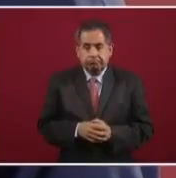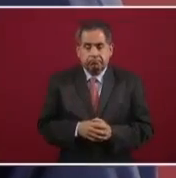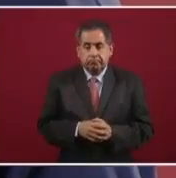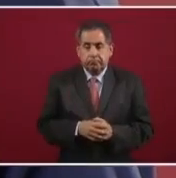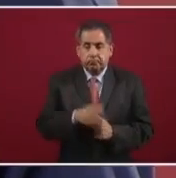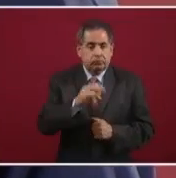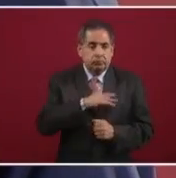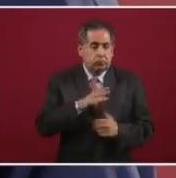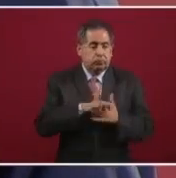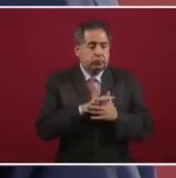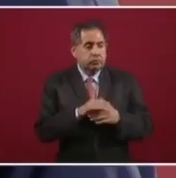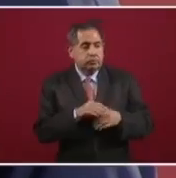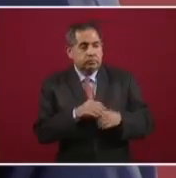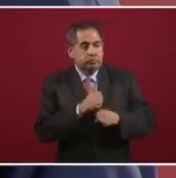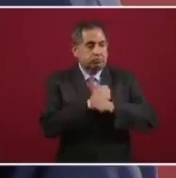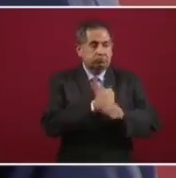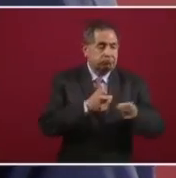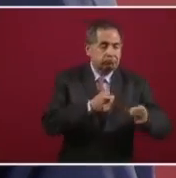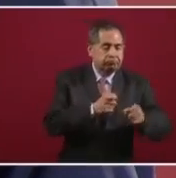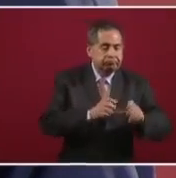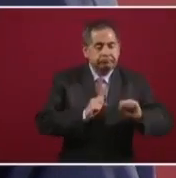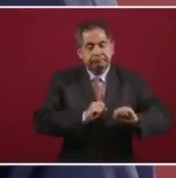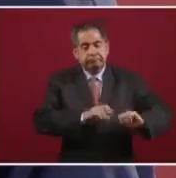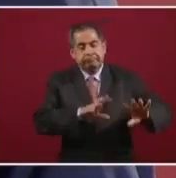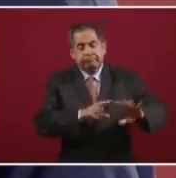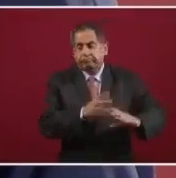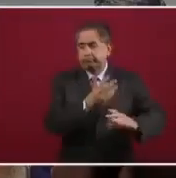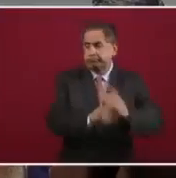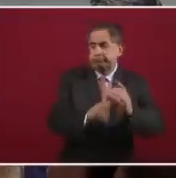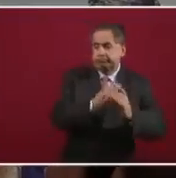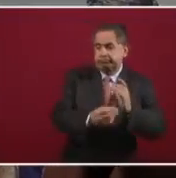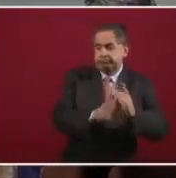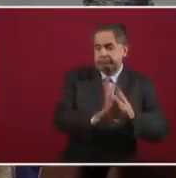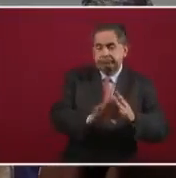hubo resistencia, por eso